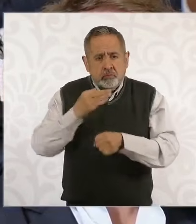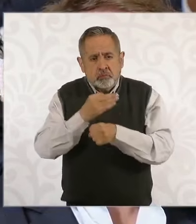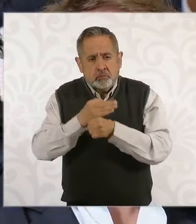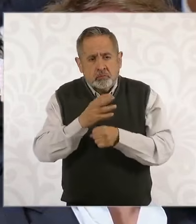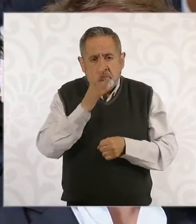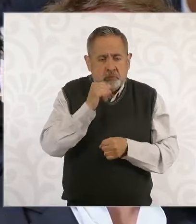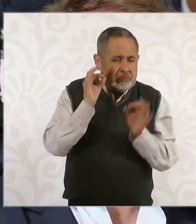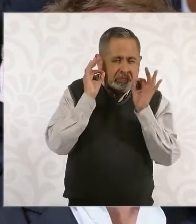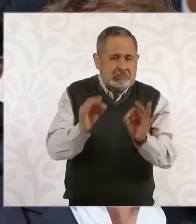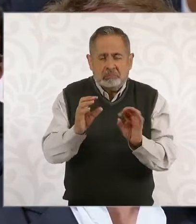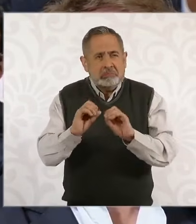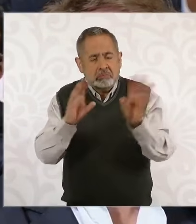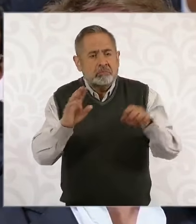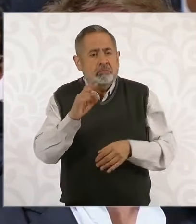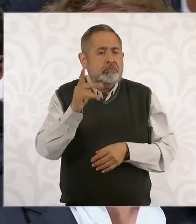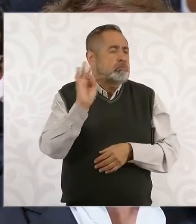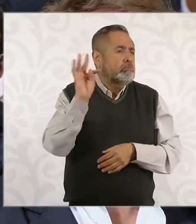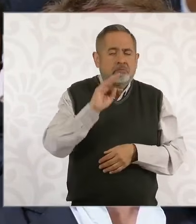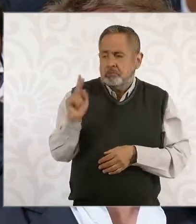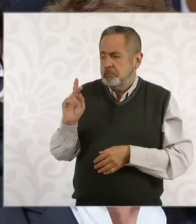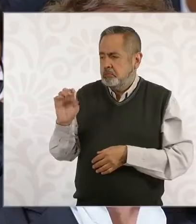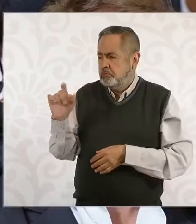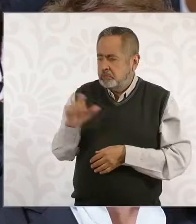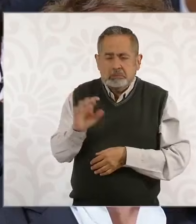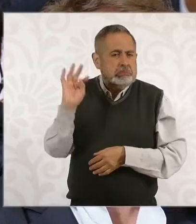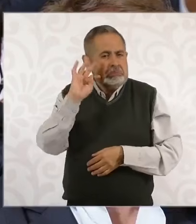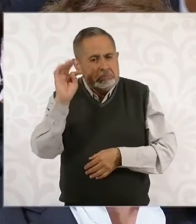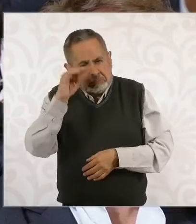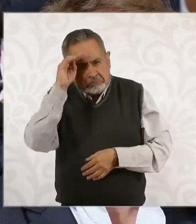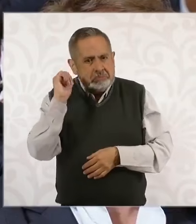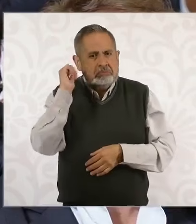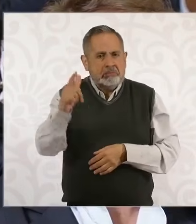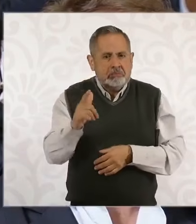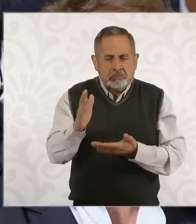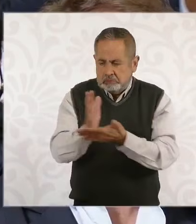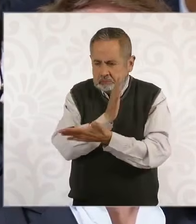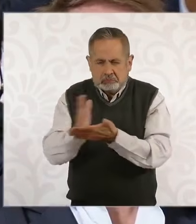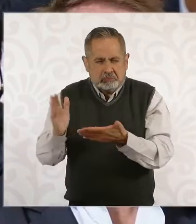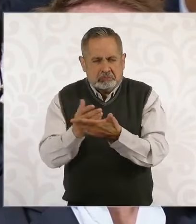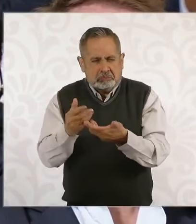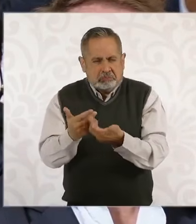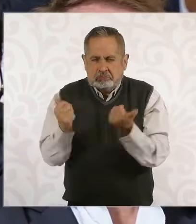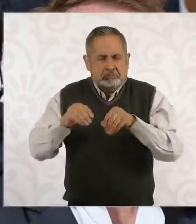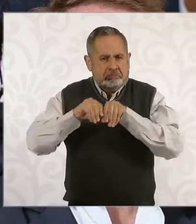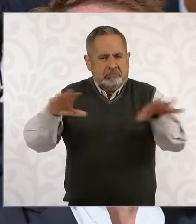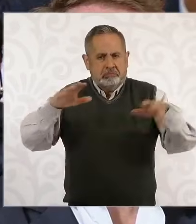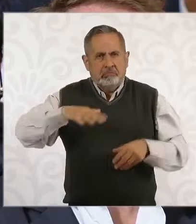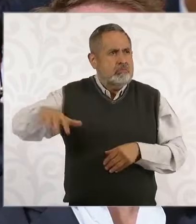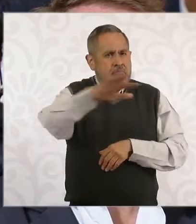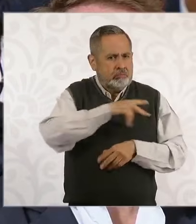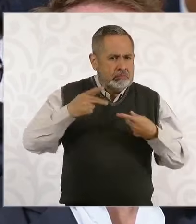con tanta precisión, pero si el gobierno y Pemex también pudieran hacer pues una distinción para informarnos a los medios y bueno en general